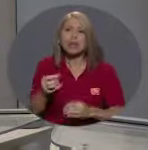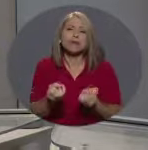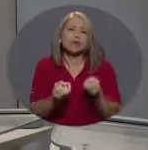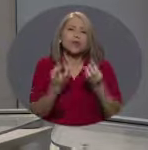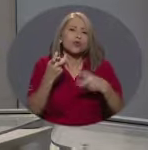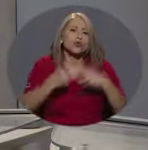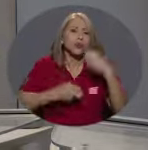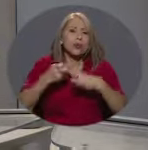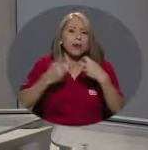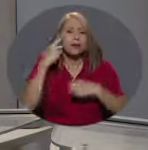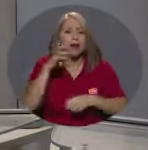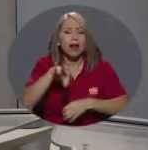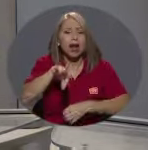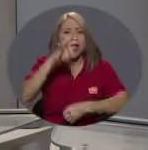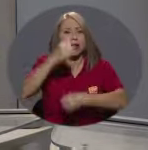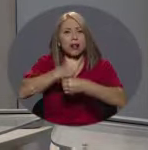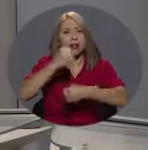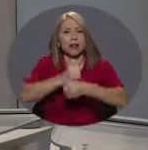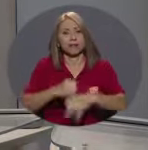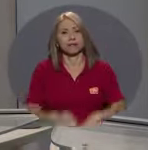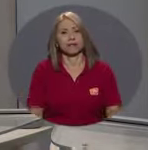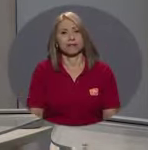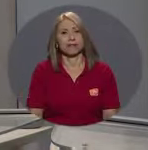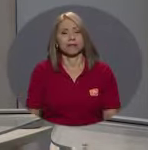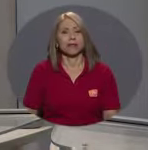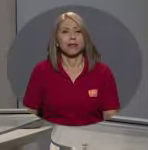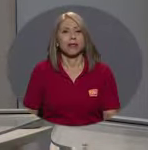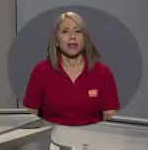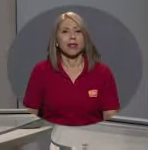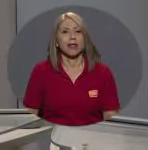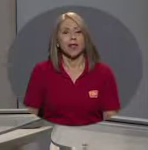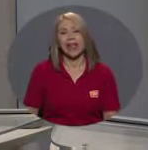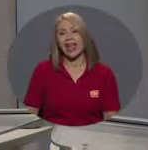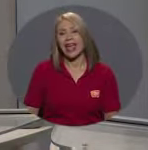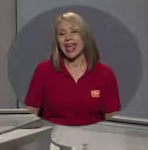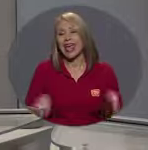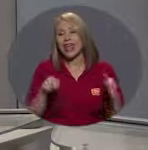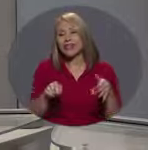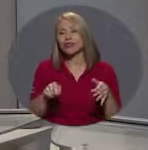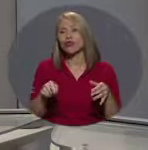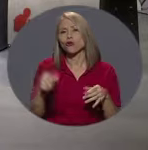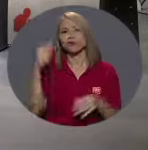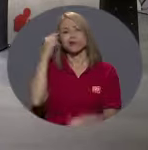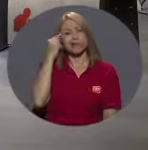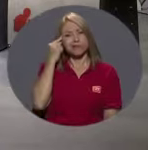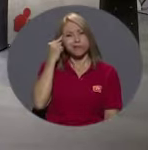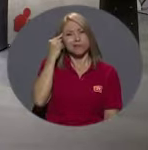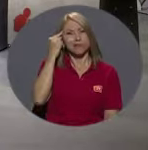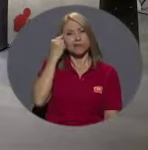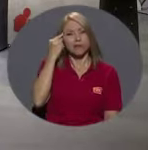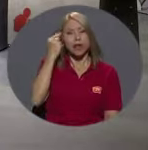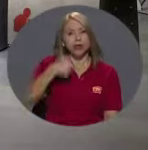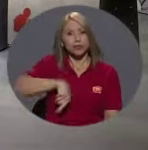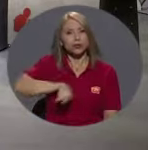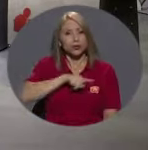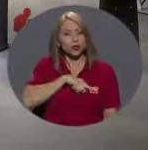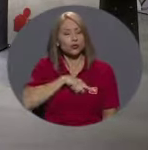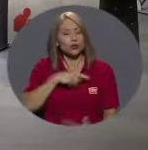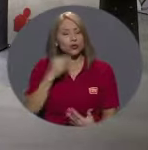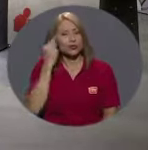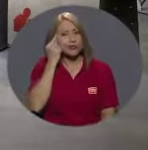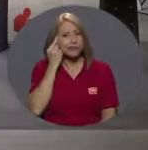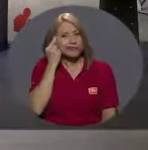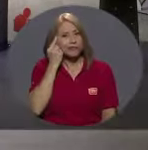pues que tiene muchos problemas para conseguir un empleo. Esto nos motiva una reflexión que hicimos antes